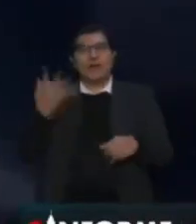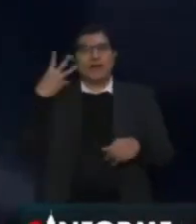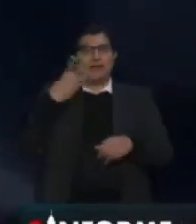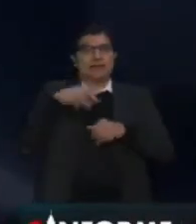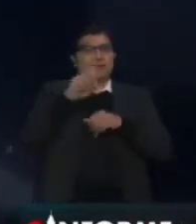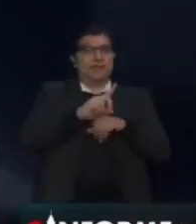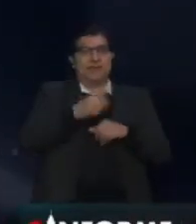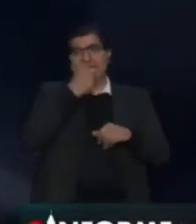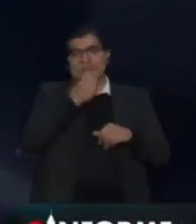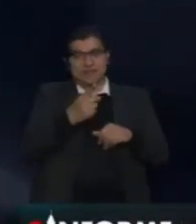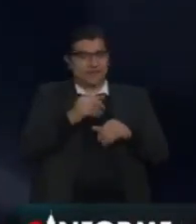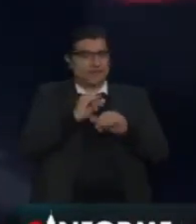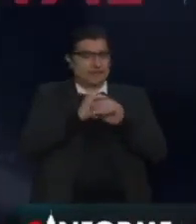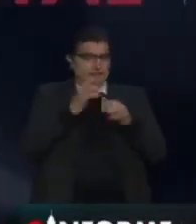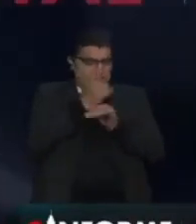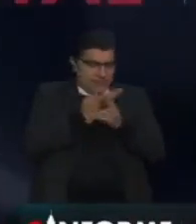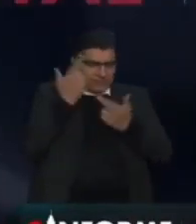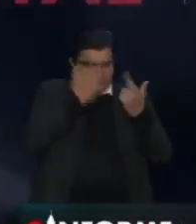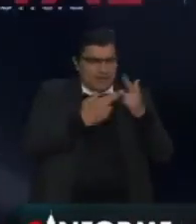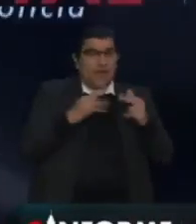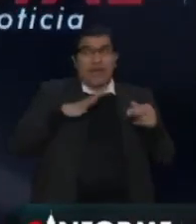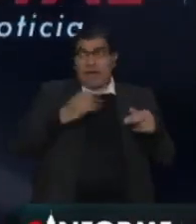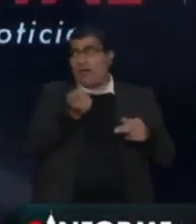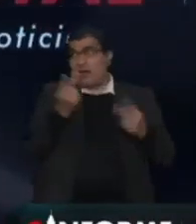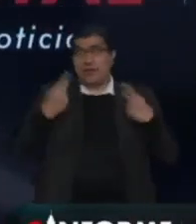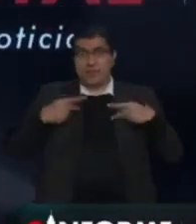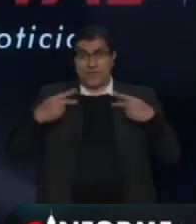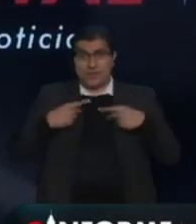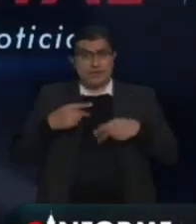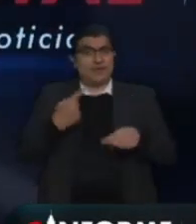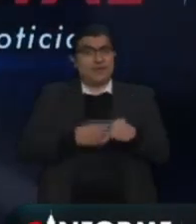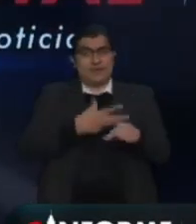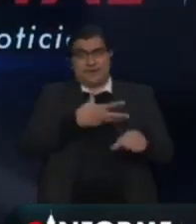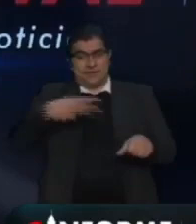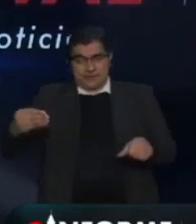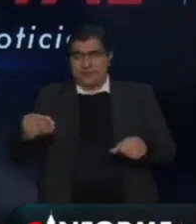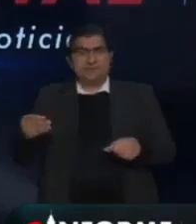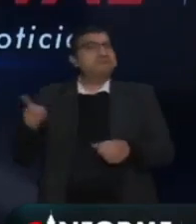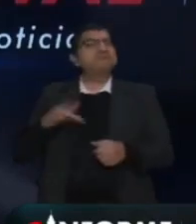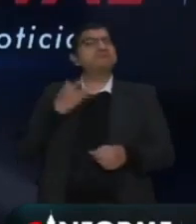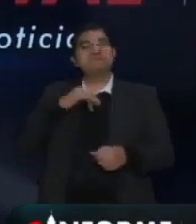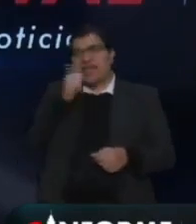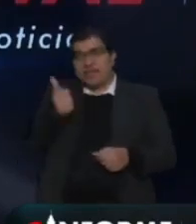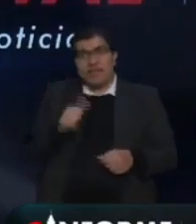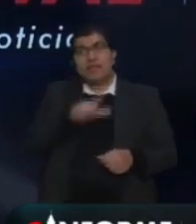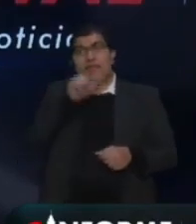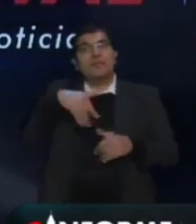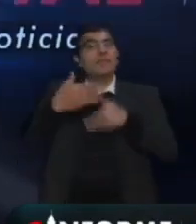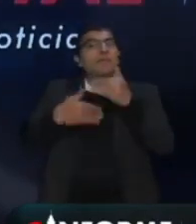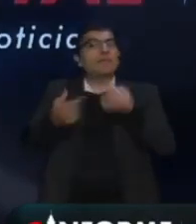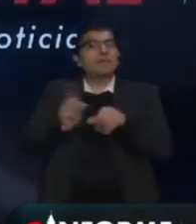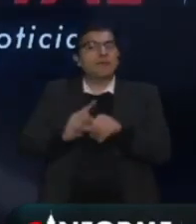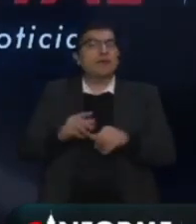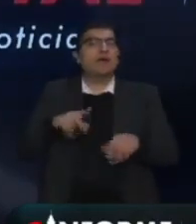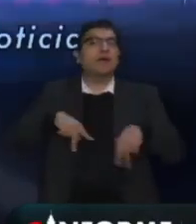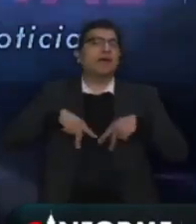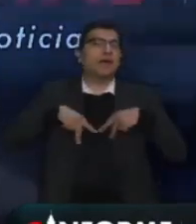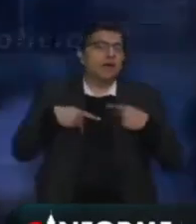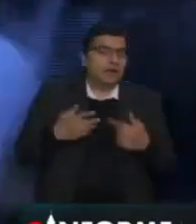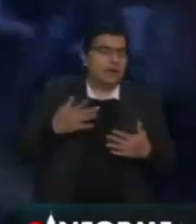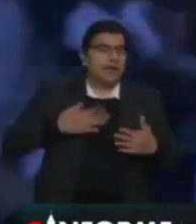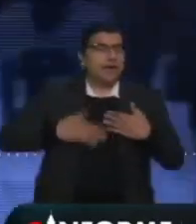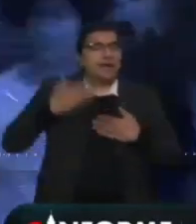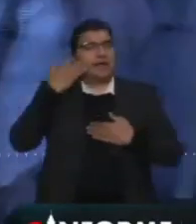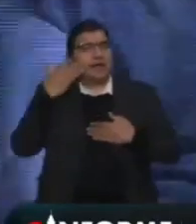días salió un artículo en el cual estamos viendo que personas que se infectaron asintomáticas están teniendo fatiga crónica, dolor